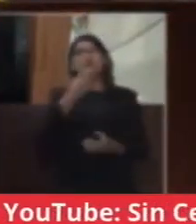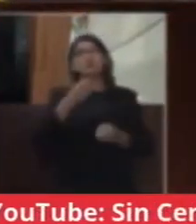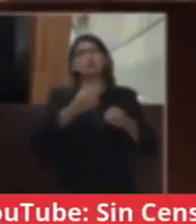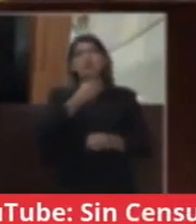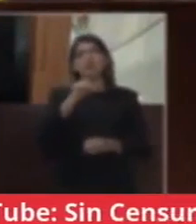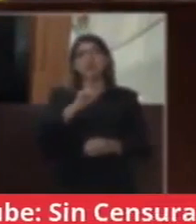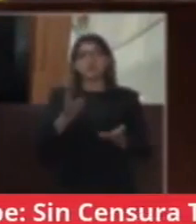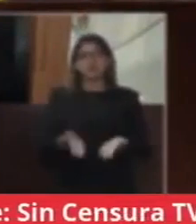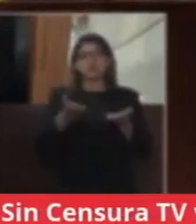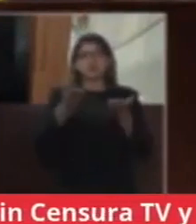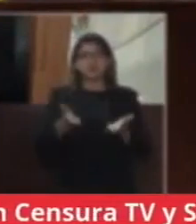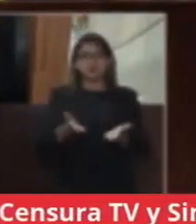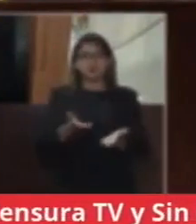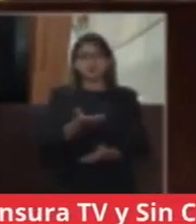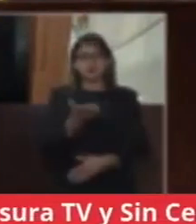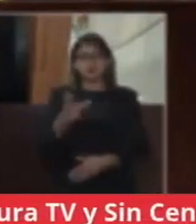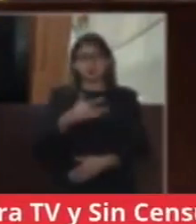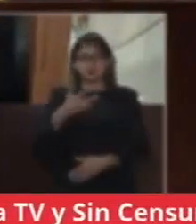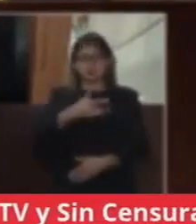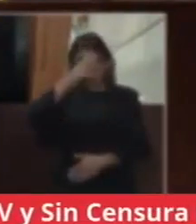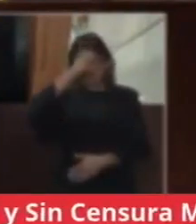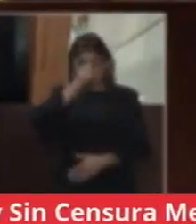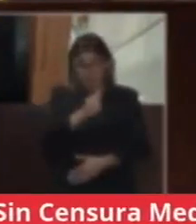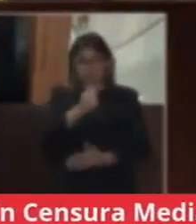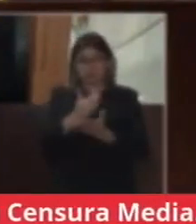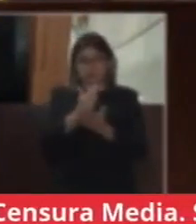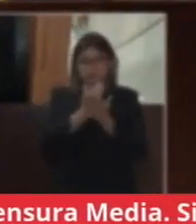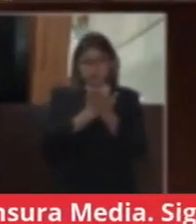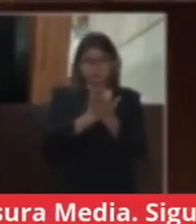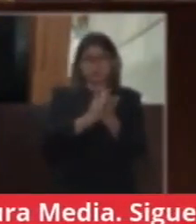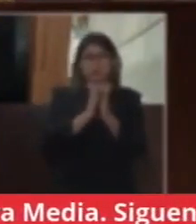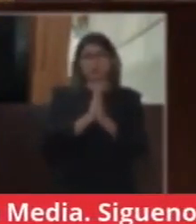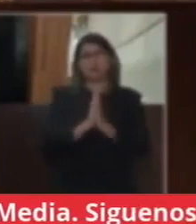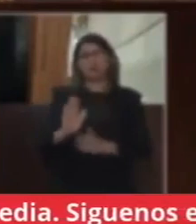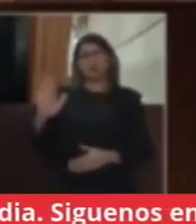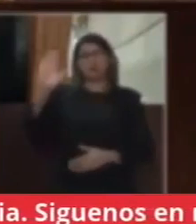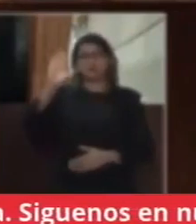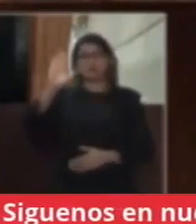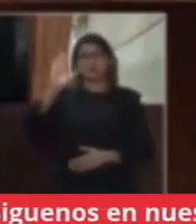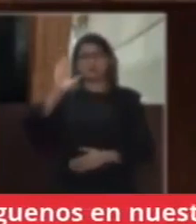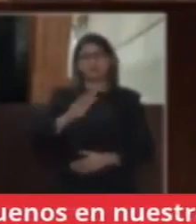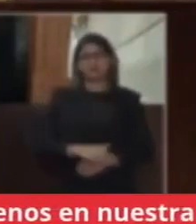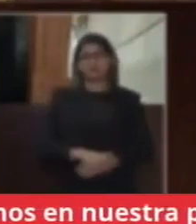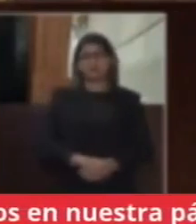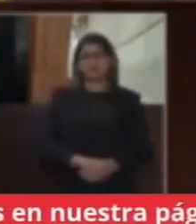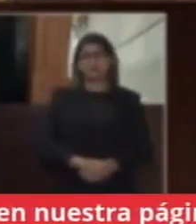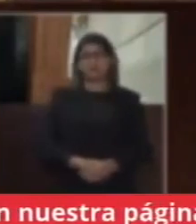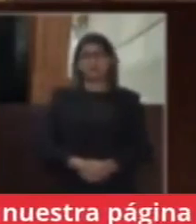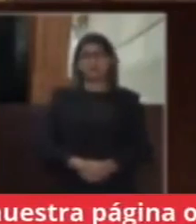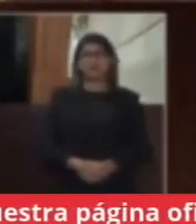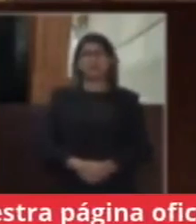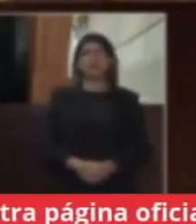acción afirmativa diciendo que toda vez que eran 15 candidaturas y que era número impar, se le diera a las mujeres